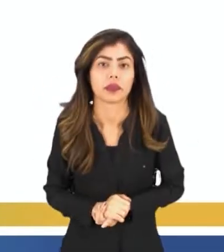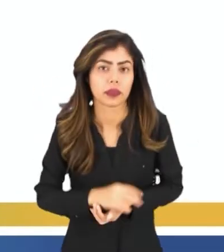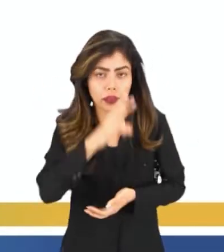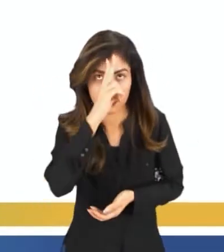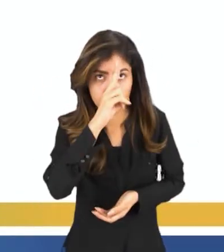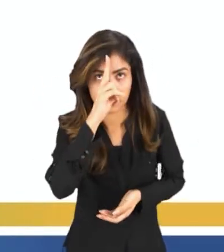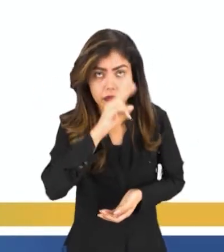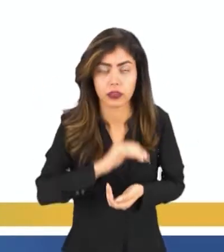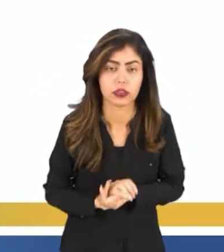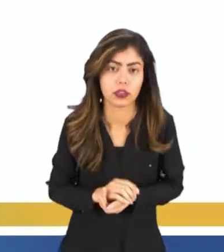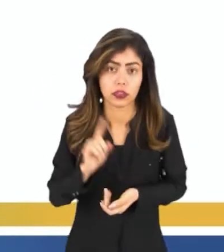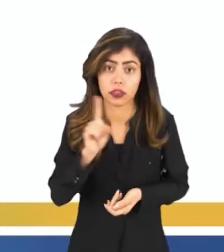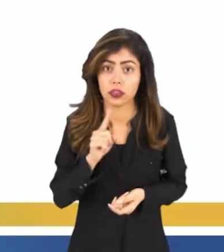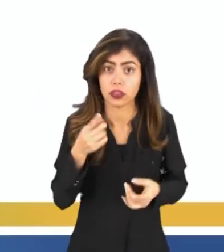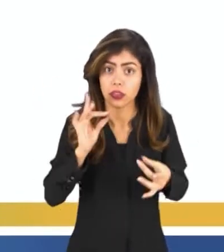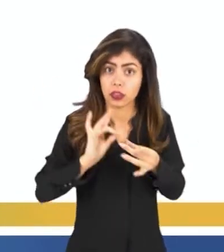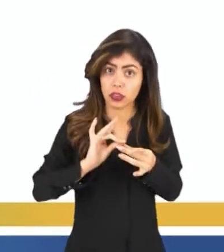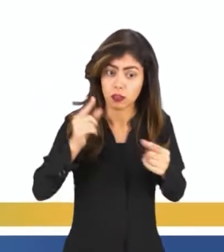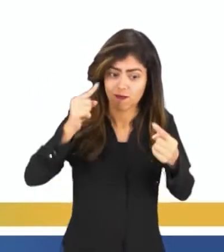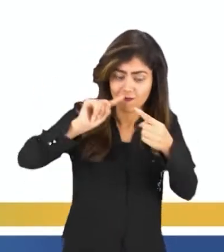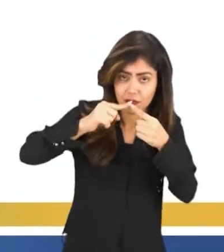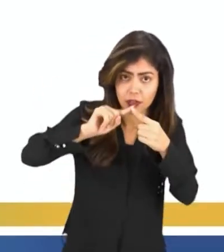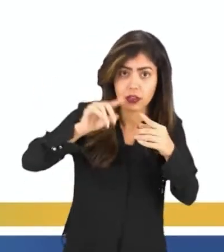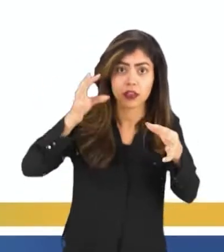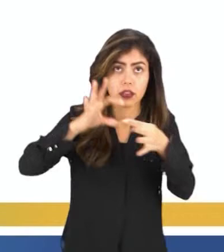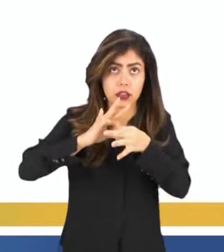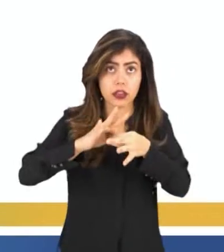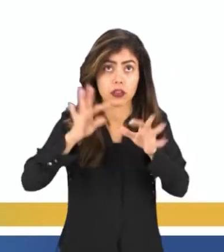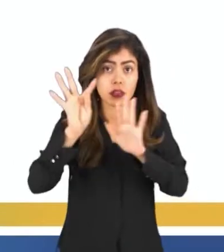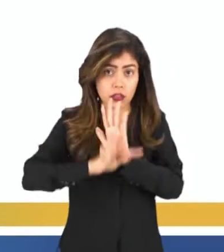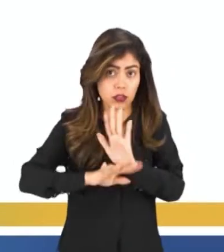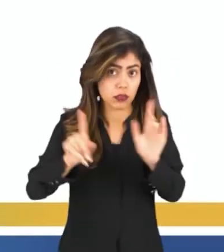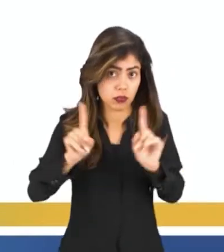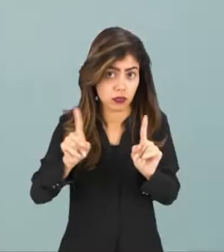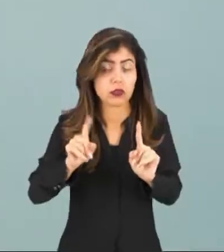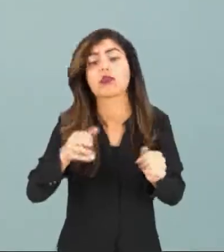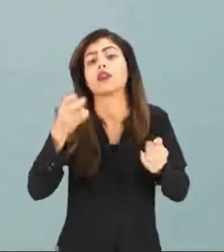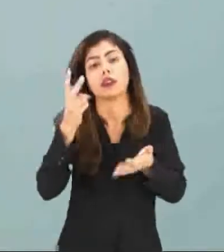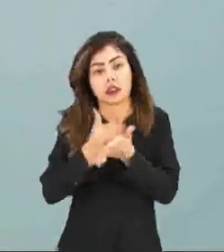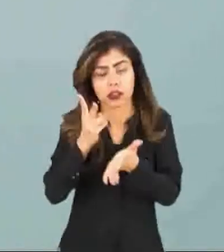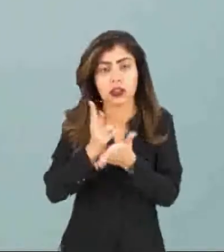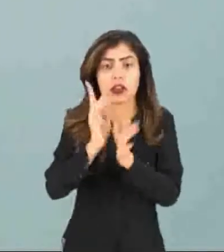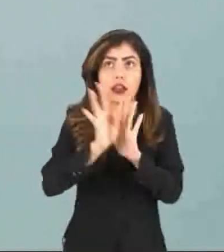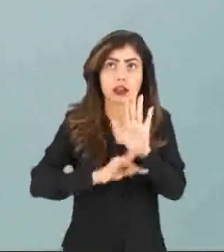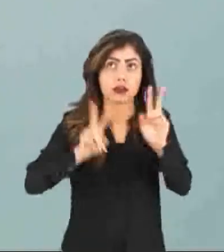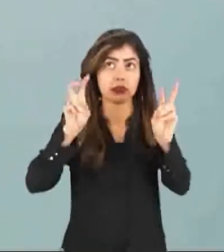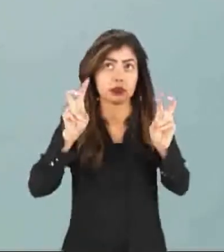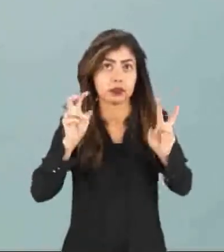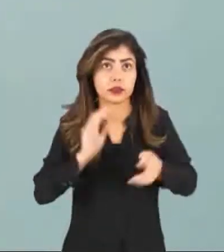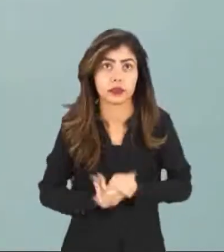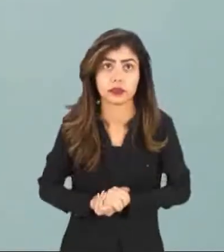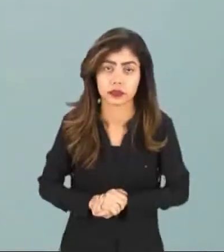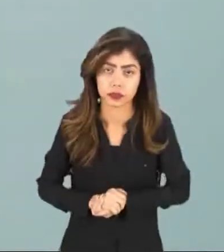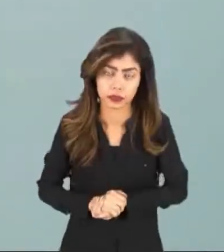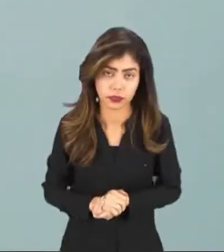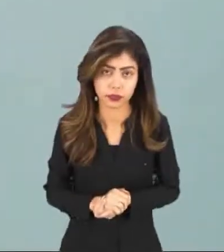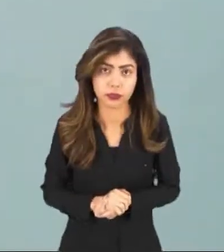siempre no desconecte de tema de texto todo de este un tema